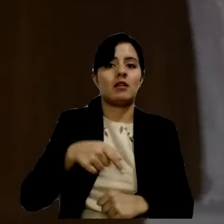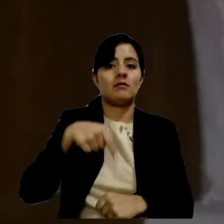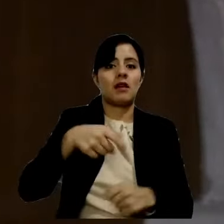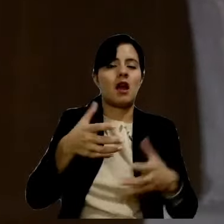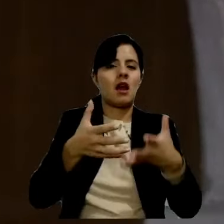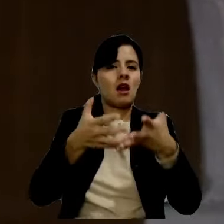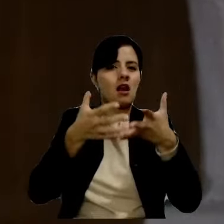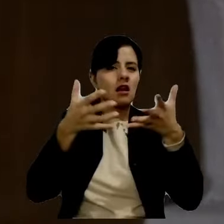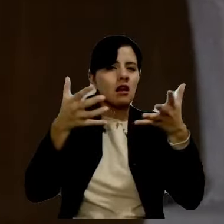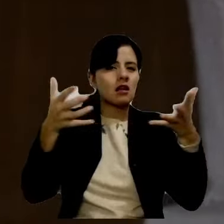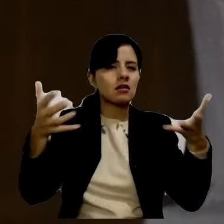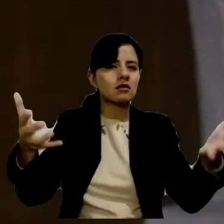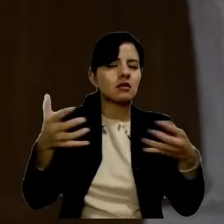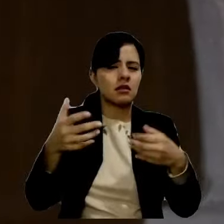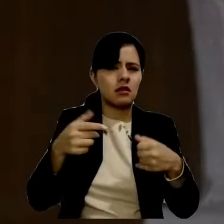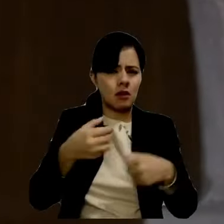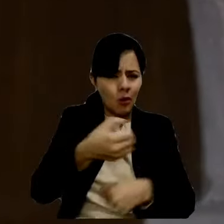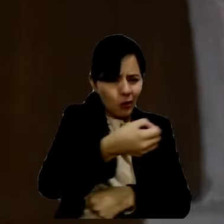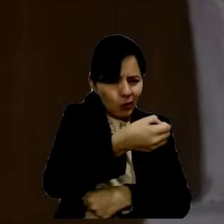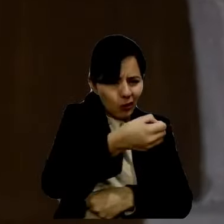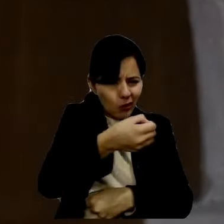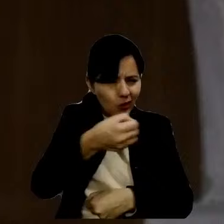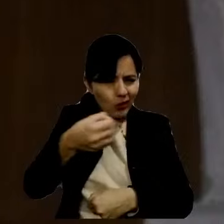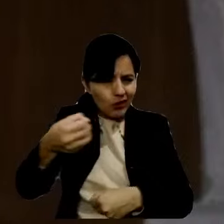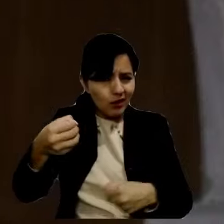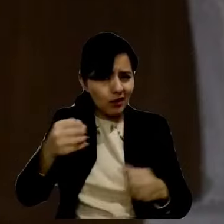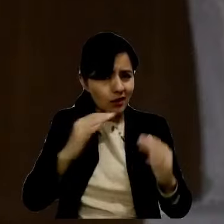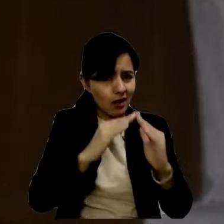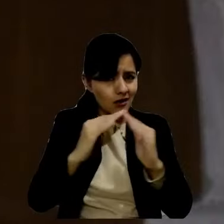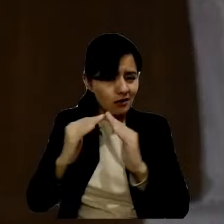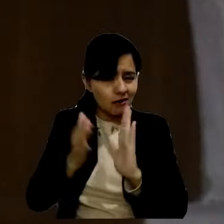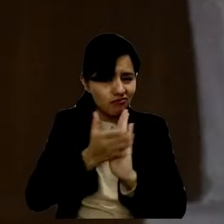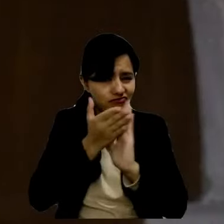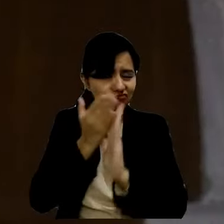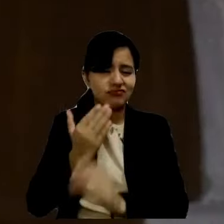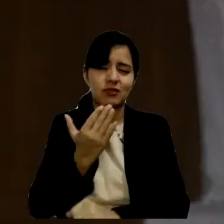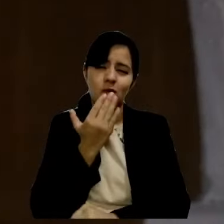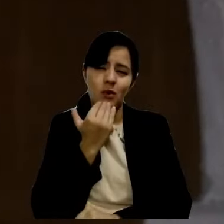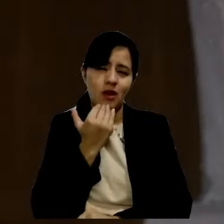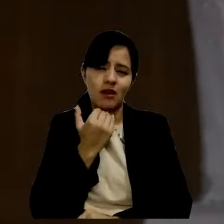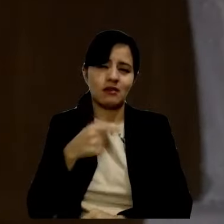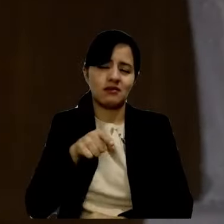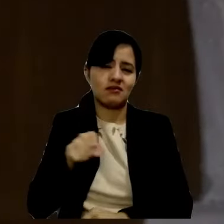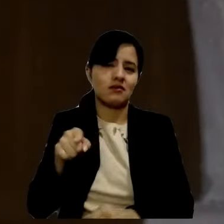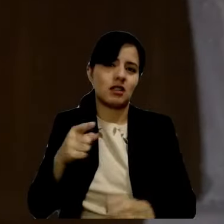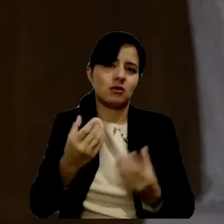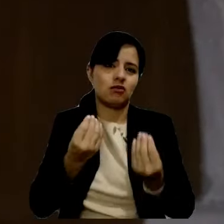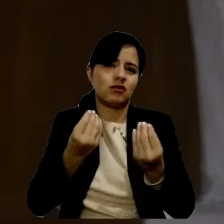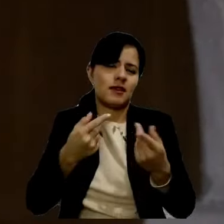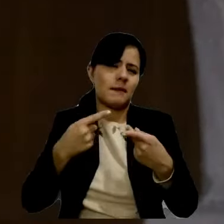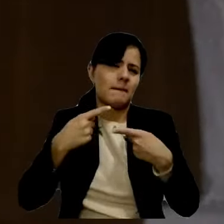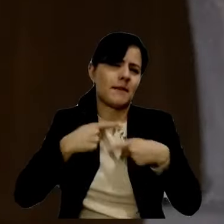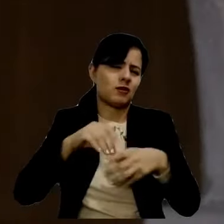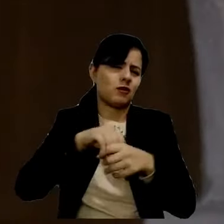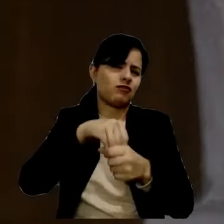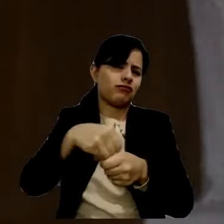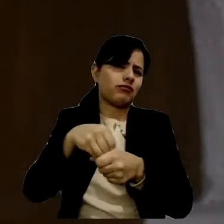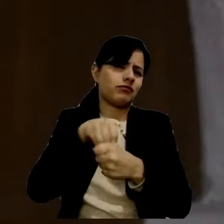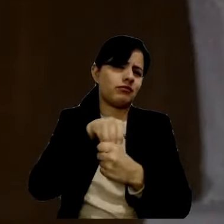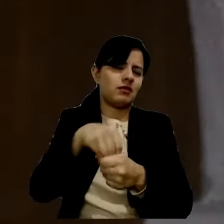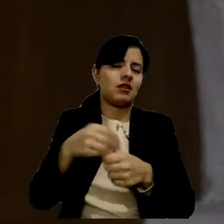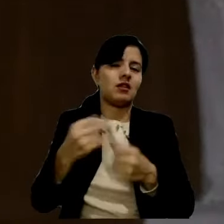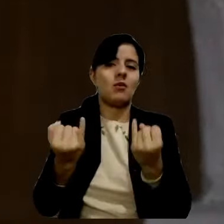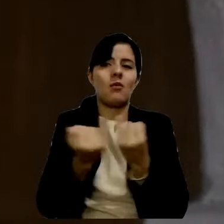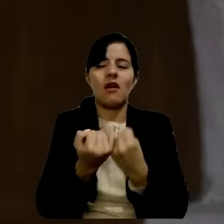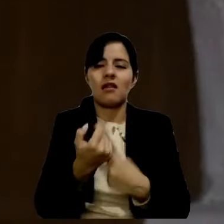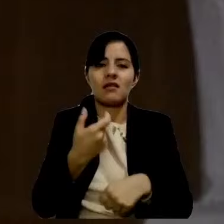planeación urbana la sobrepoblación y la desigualdad económica son factores que han hecho de la movilidad en el Estado